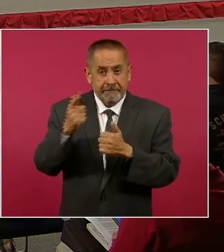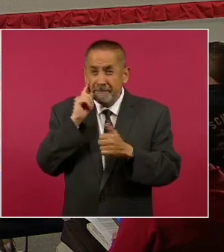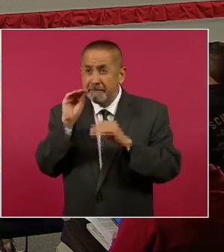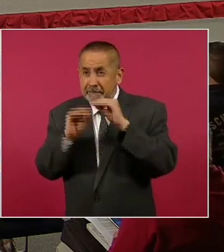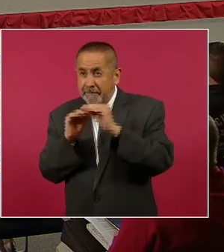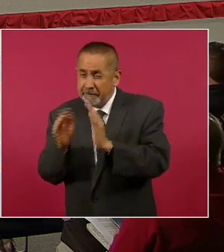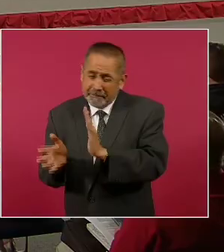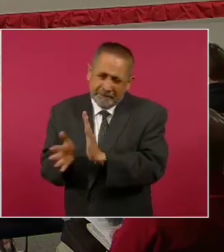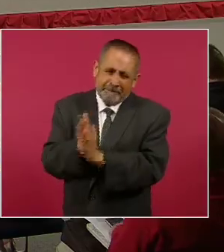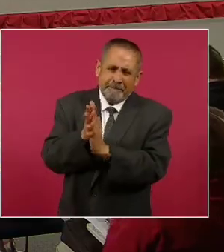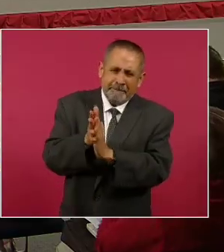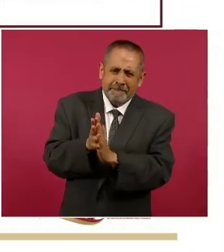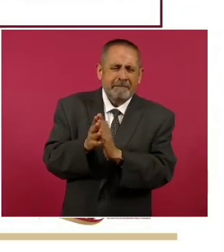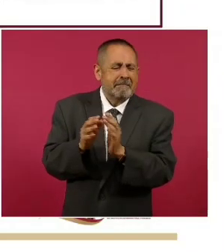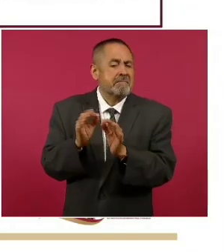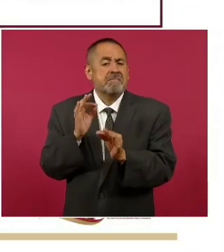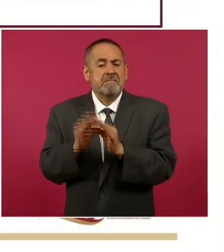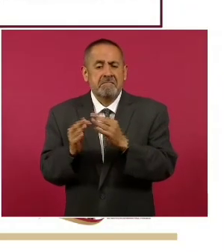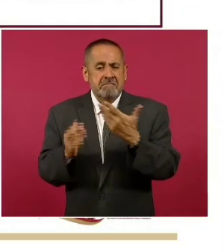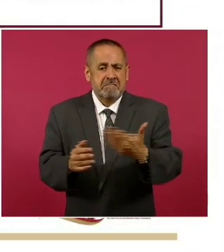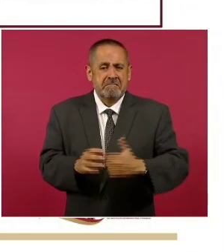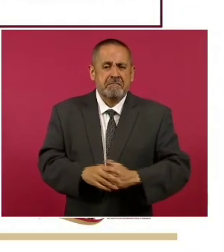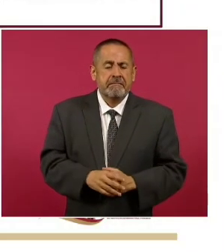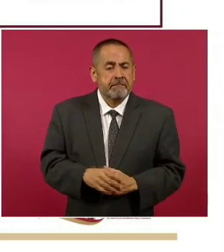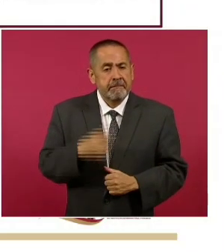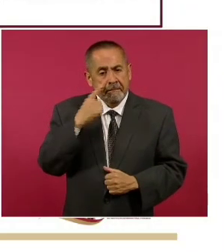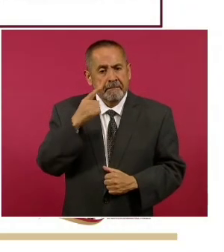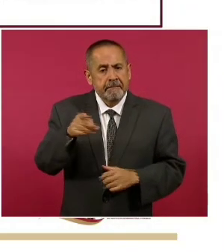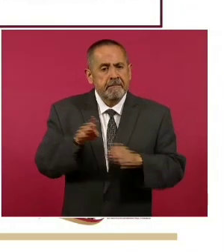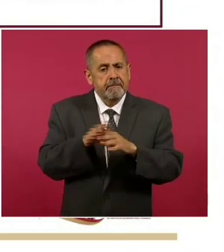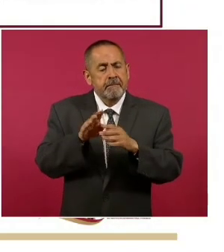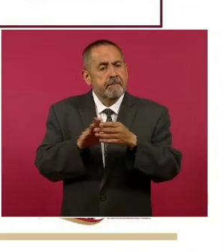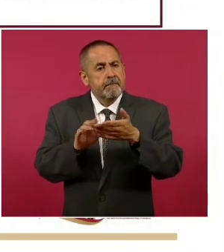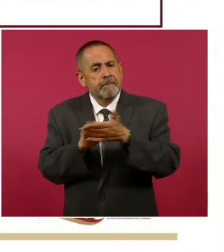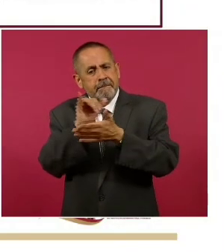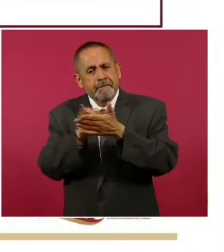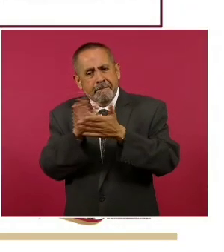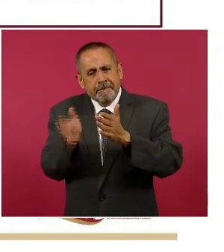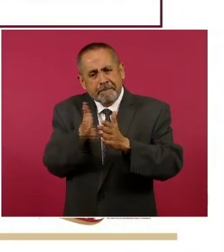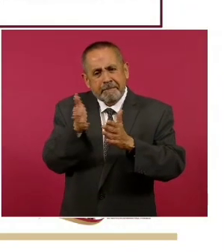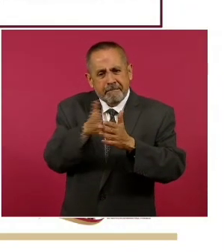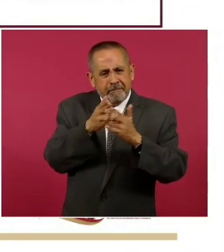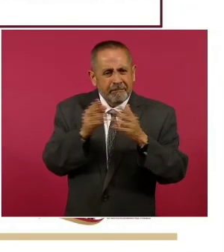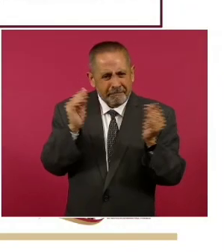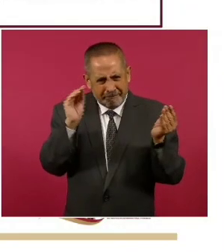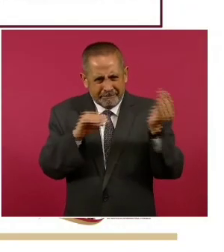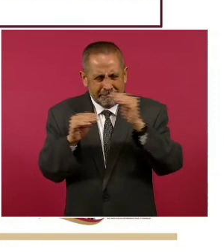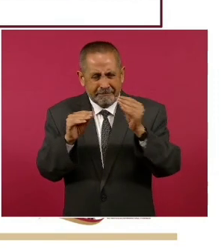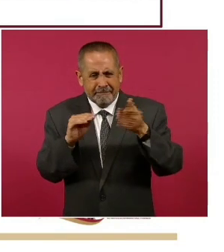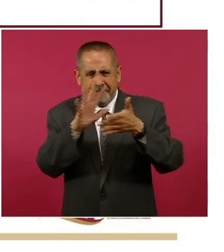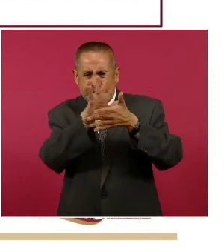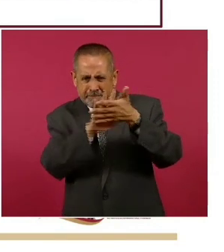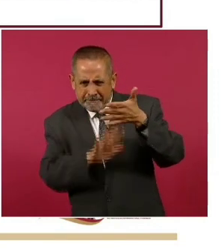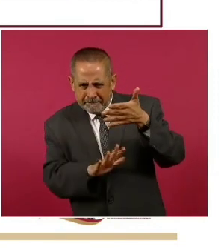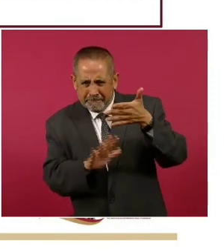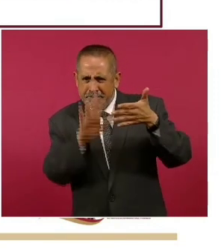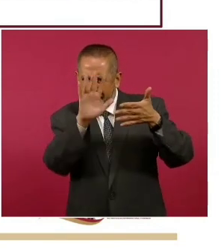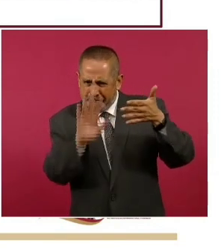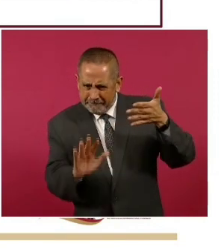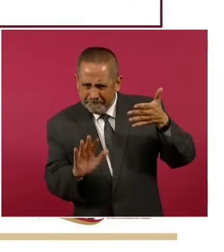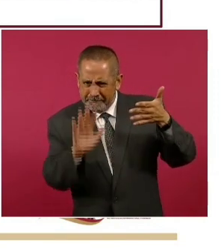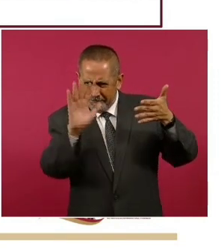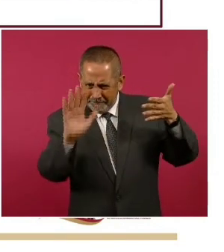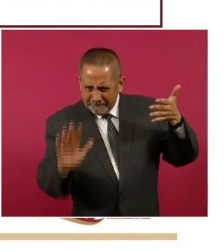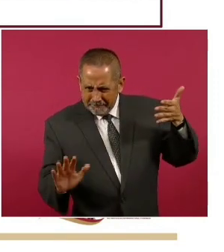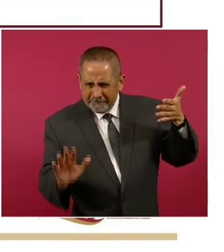membrana. Los trabajos de impermeabilización consisten en colocar lienzos de geomembrana desde la corona hasta